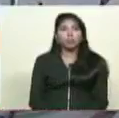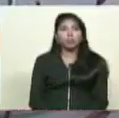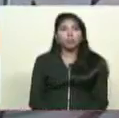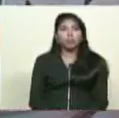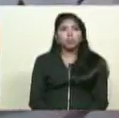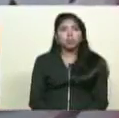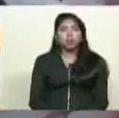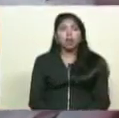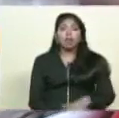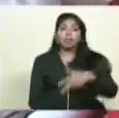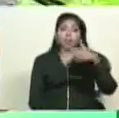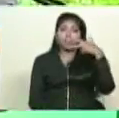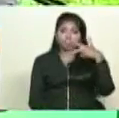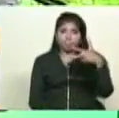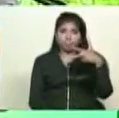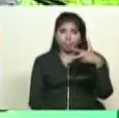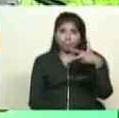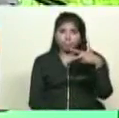En tercer lugar,